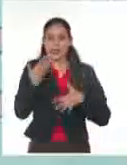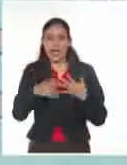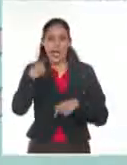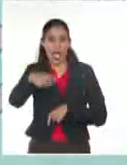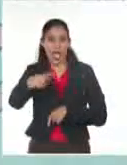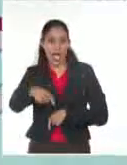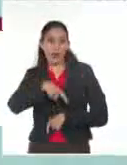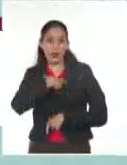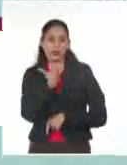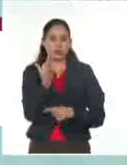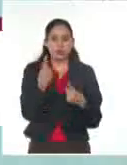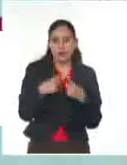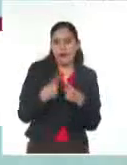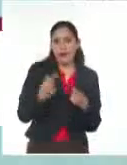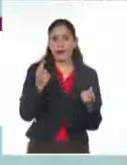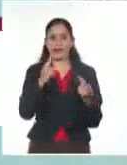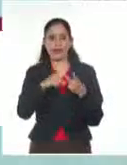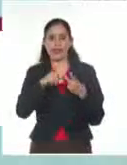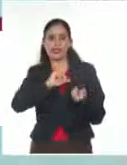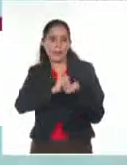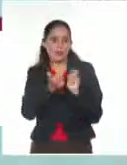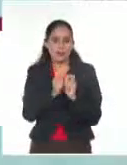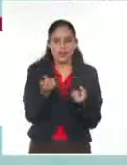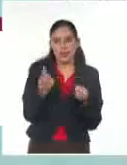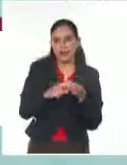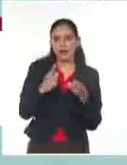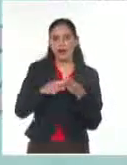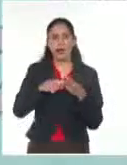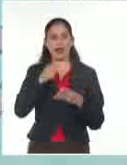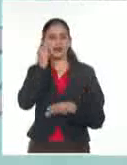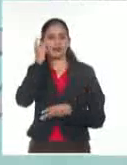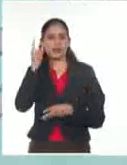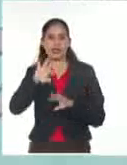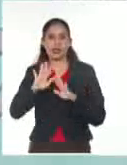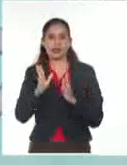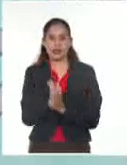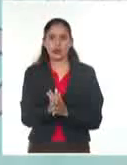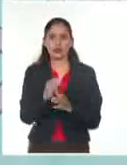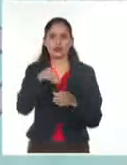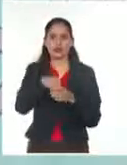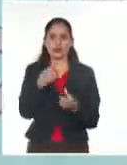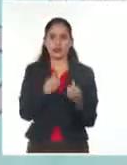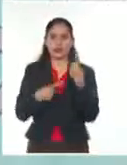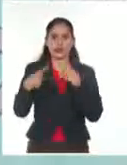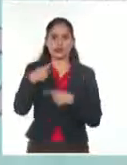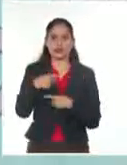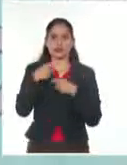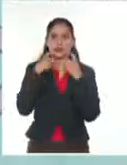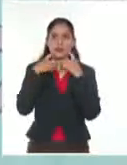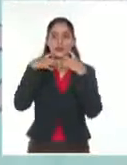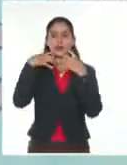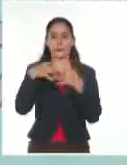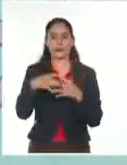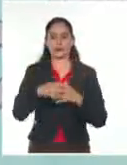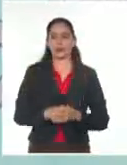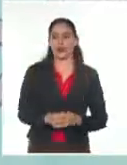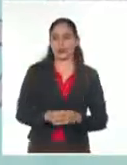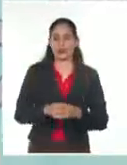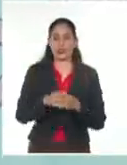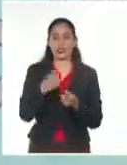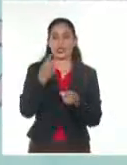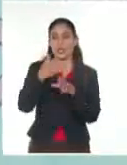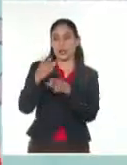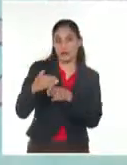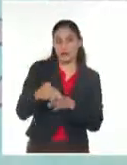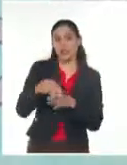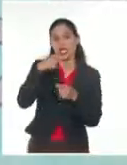culturales, deportivas, recreativas, asistimos a tablas, o sea, participamos en todo